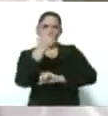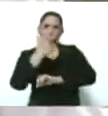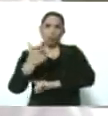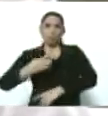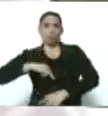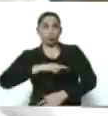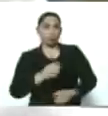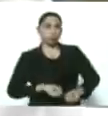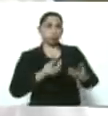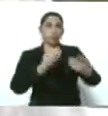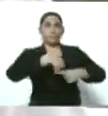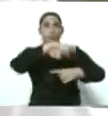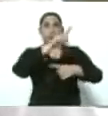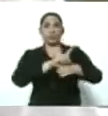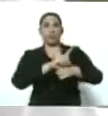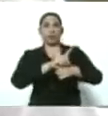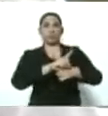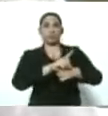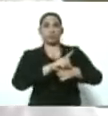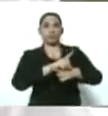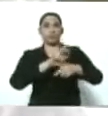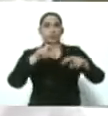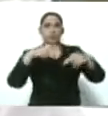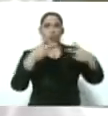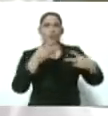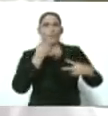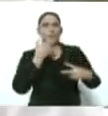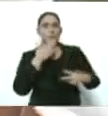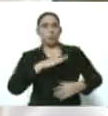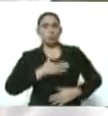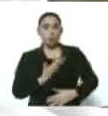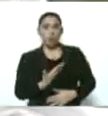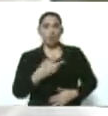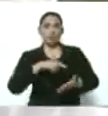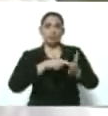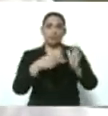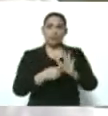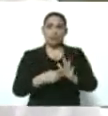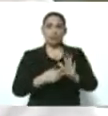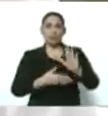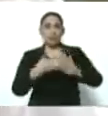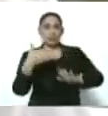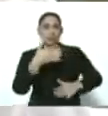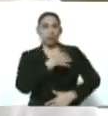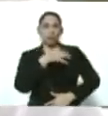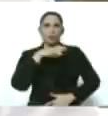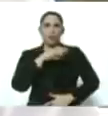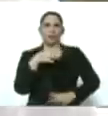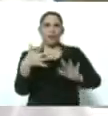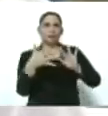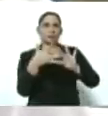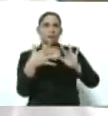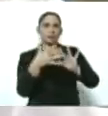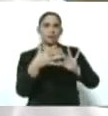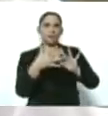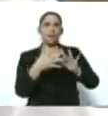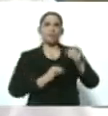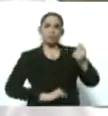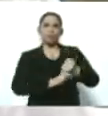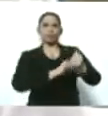hemos dado prioridad sobre todo a aquellas alternativas que puedan representar una salida soberana, asequible,